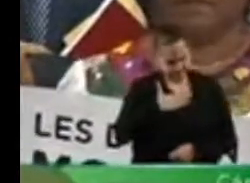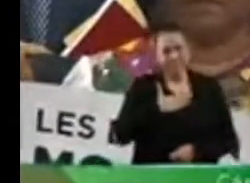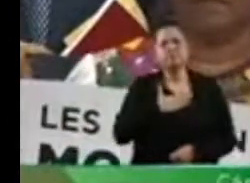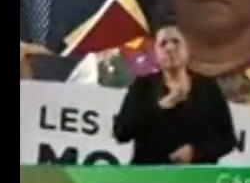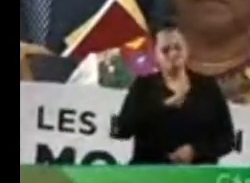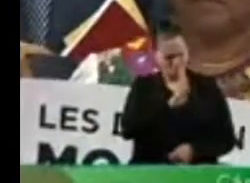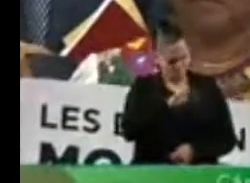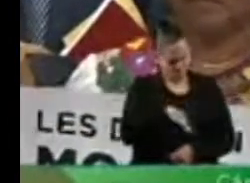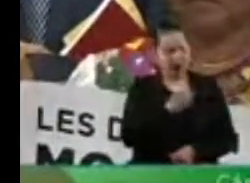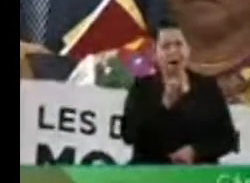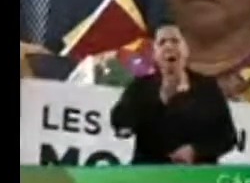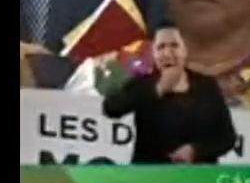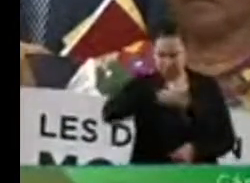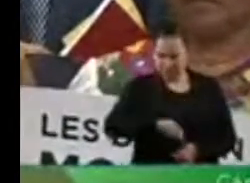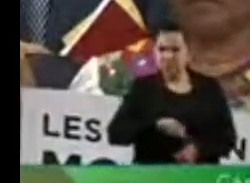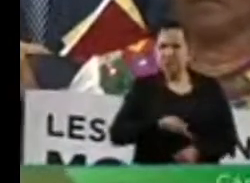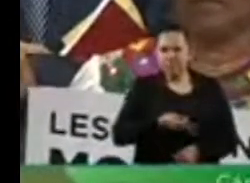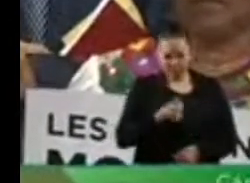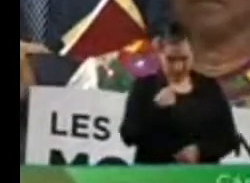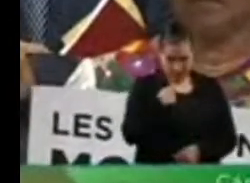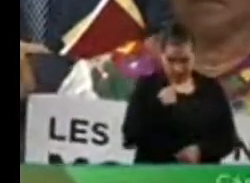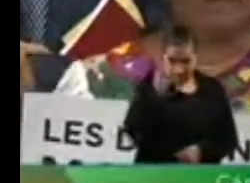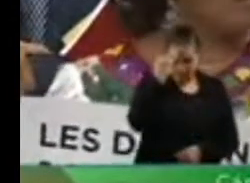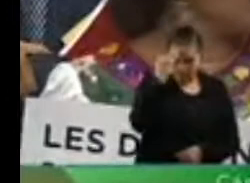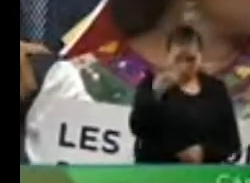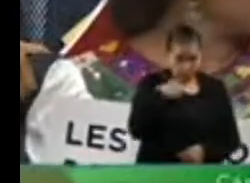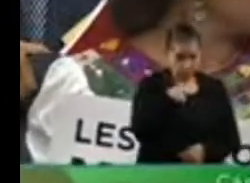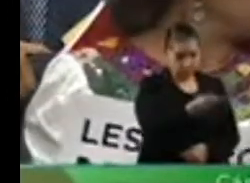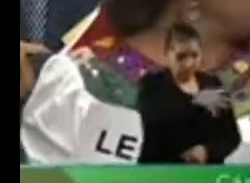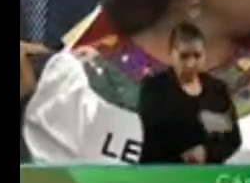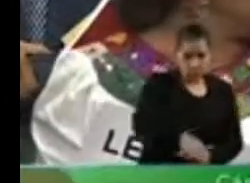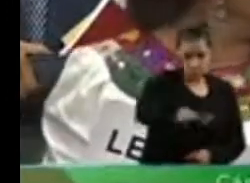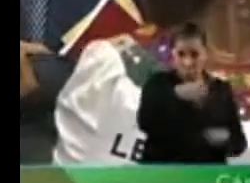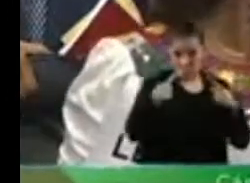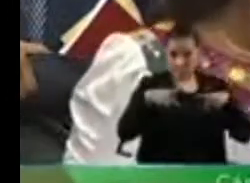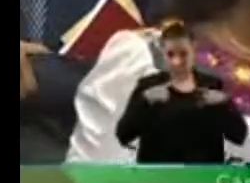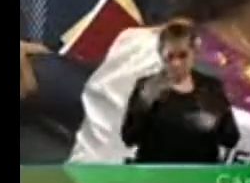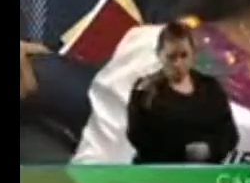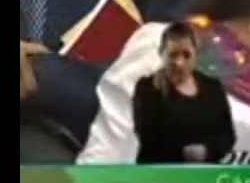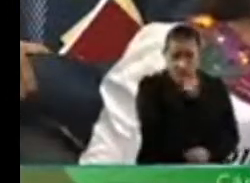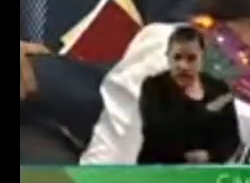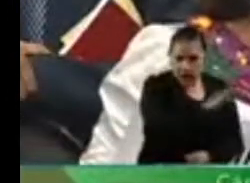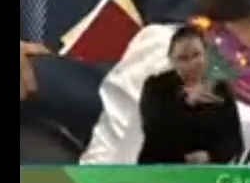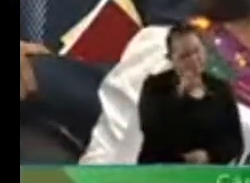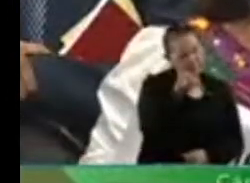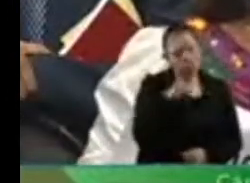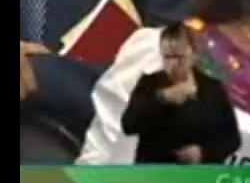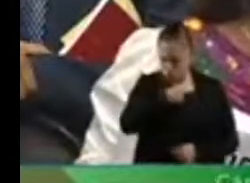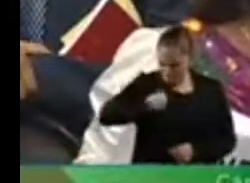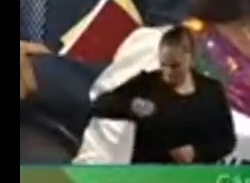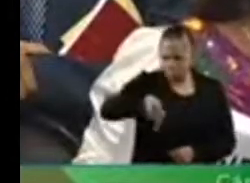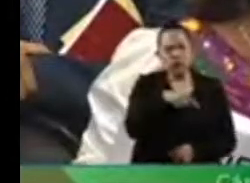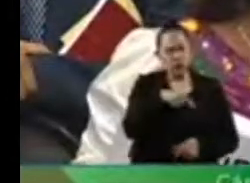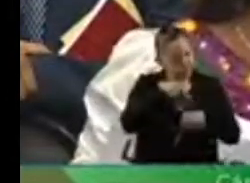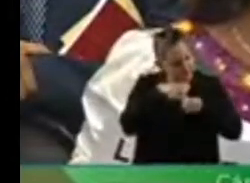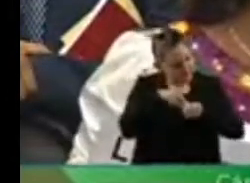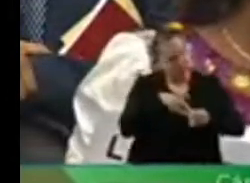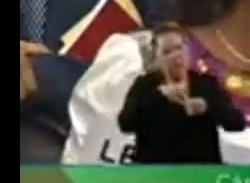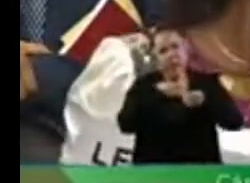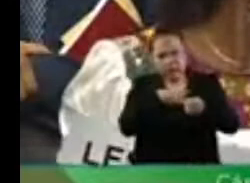de electricidad, que dejar de luchar por la soberanía nacional. Muchas décadas